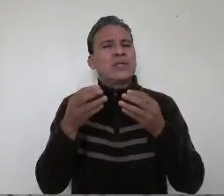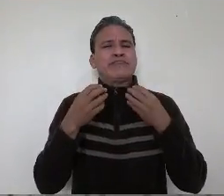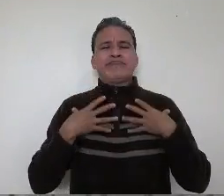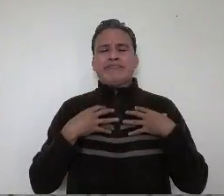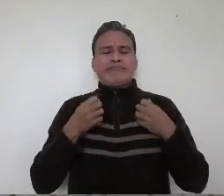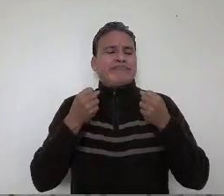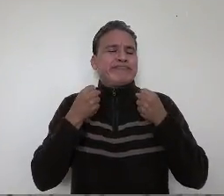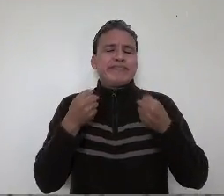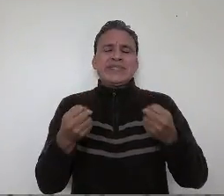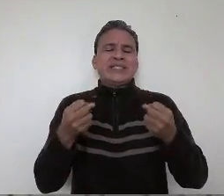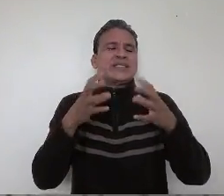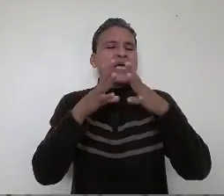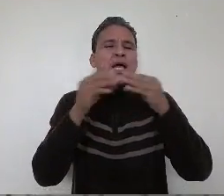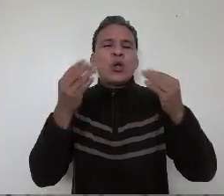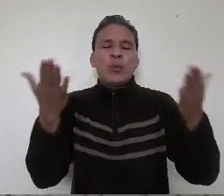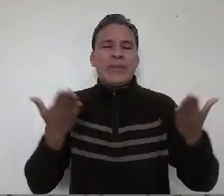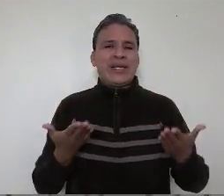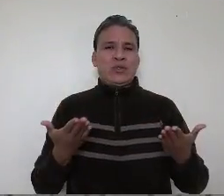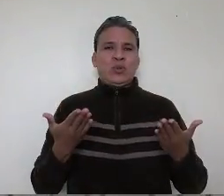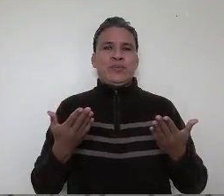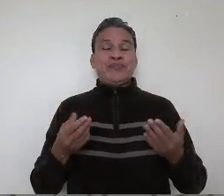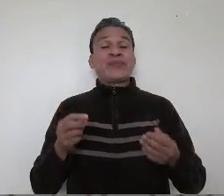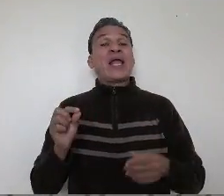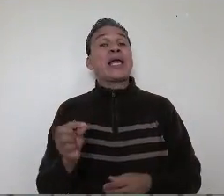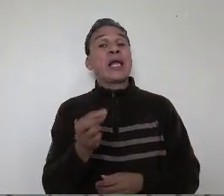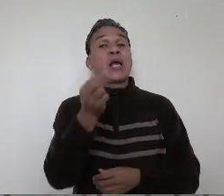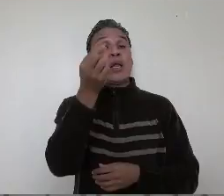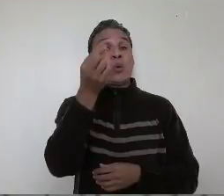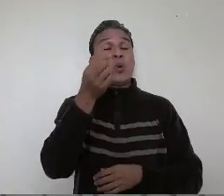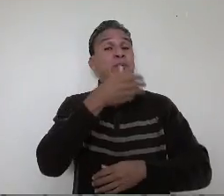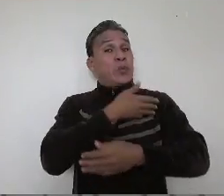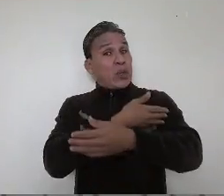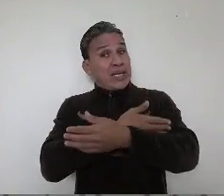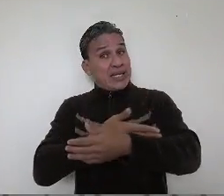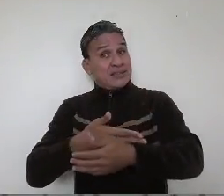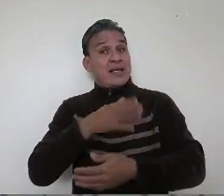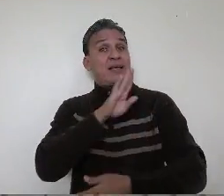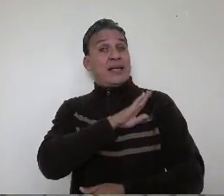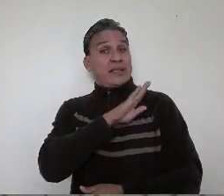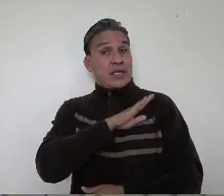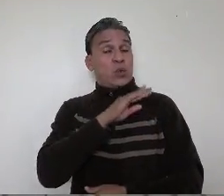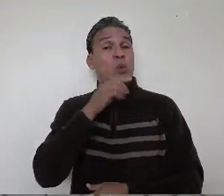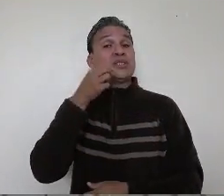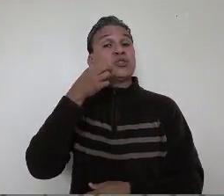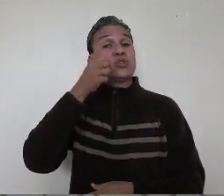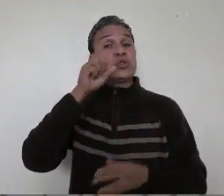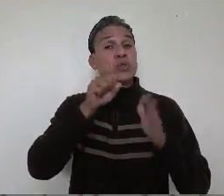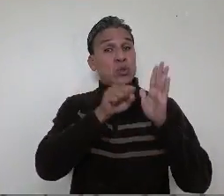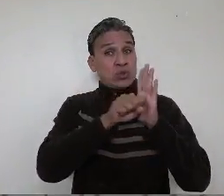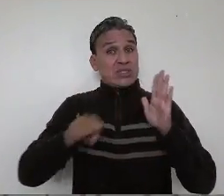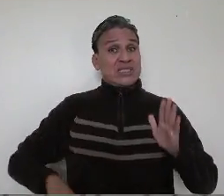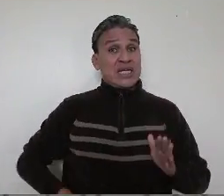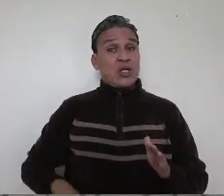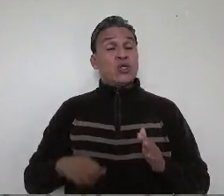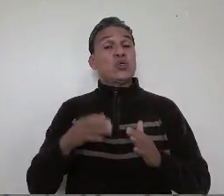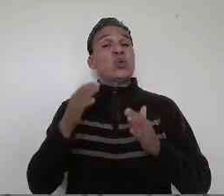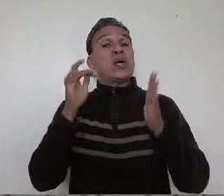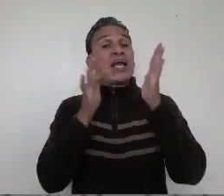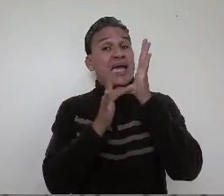Que el cuerpo y la sangre de nuestro Señor Jesucristo nos protejan y nos lleven hasta la vida eterna.